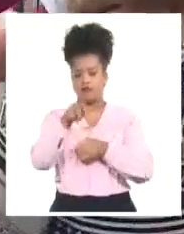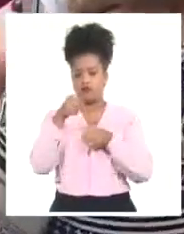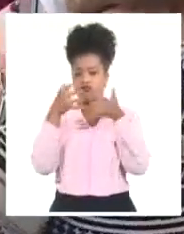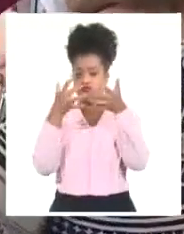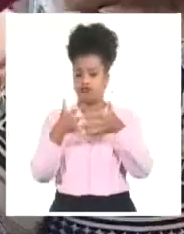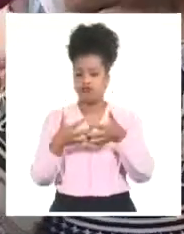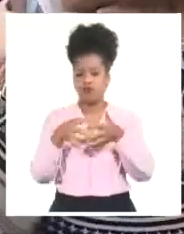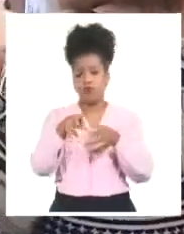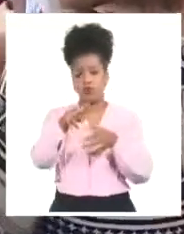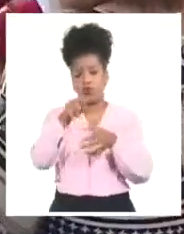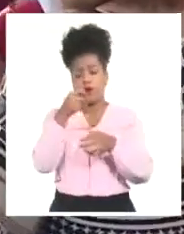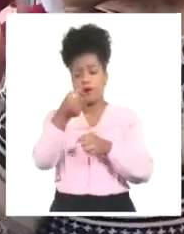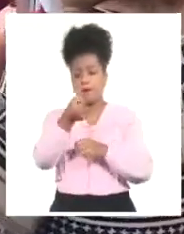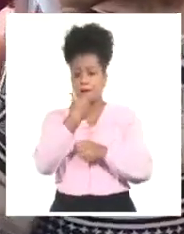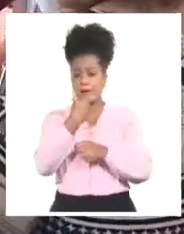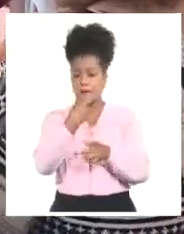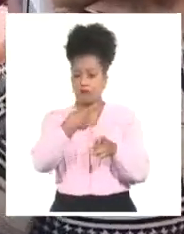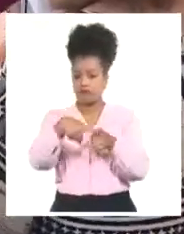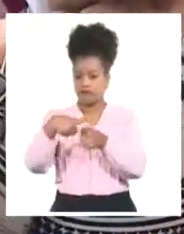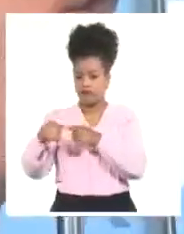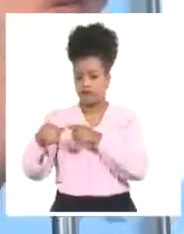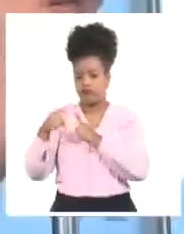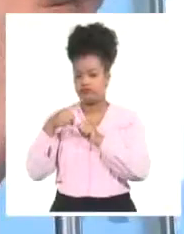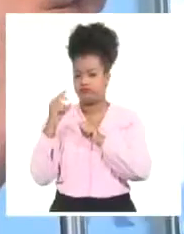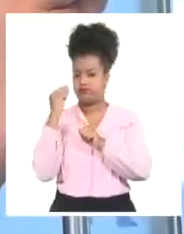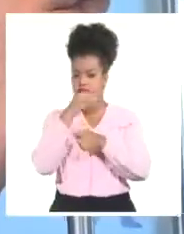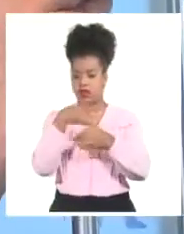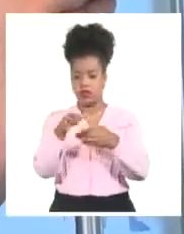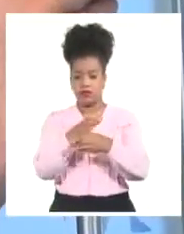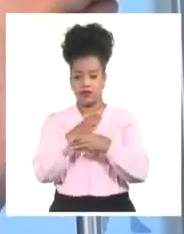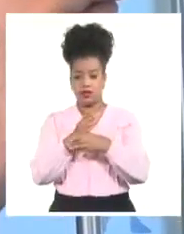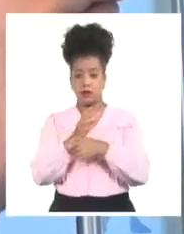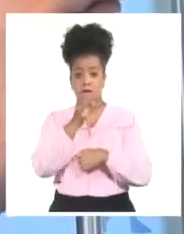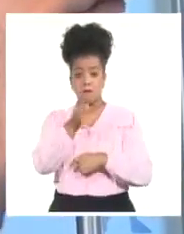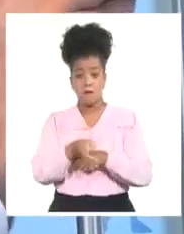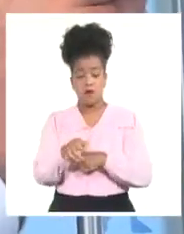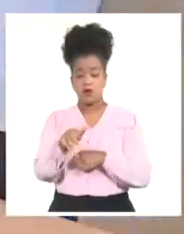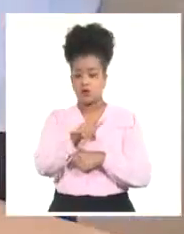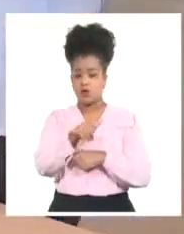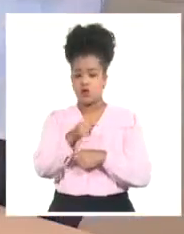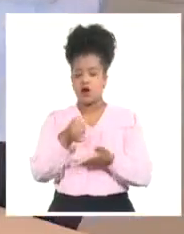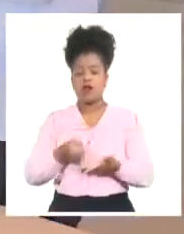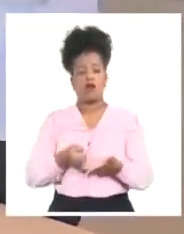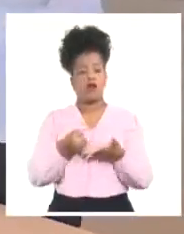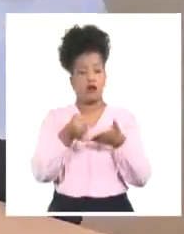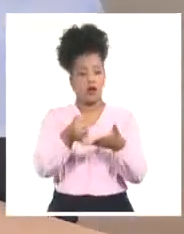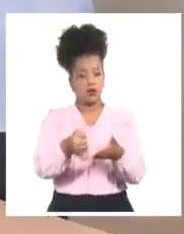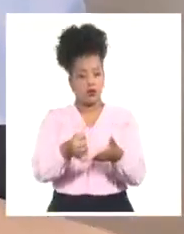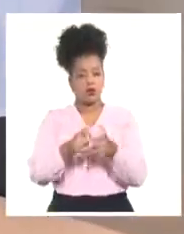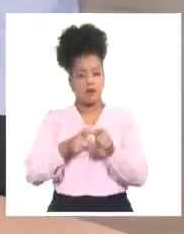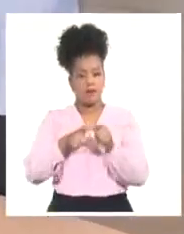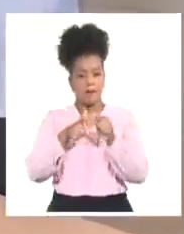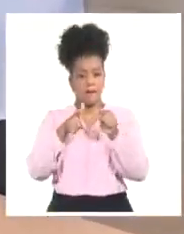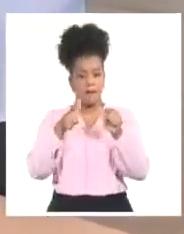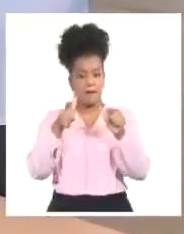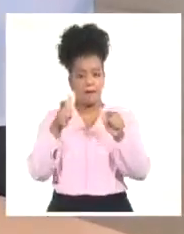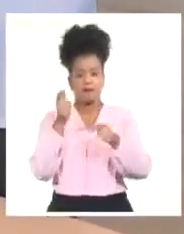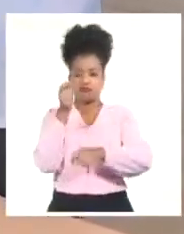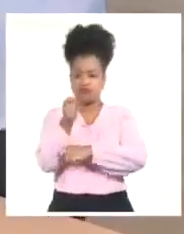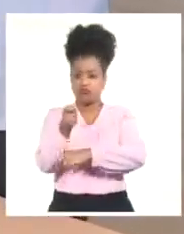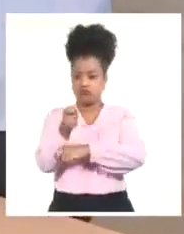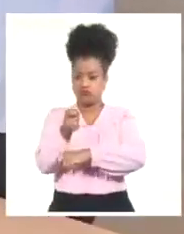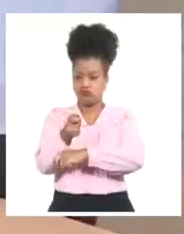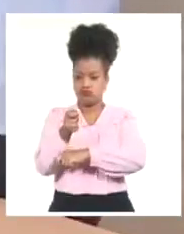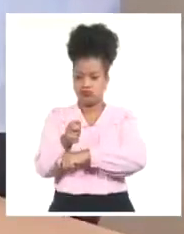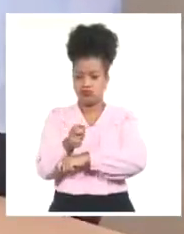productos farmacéuticos y biotecnológicos. Del mismo modo, contribuirá a incrementar la capacitación de especialistas